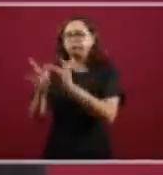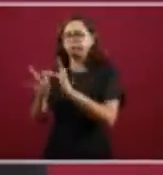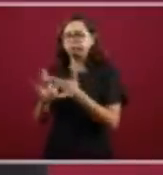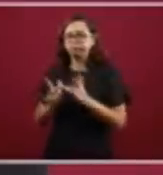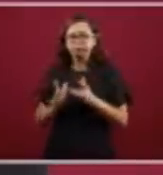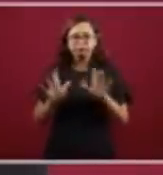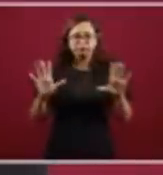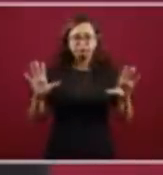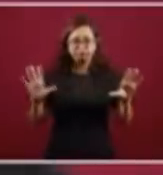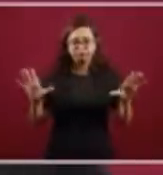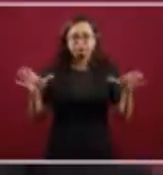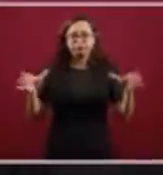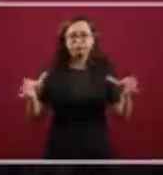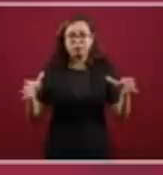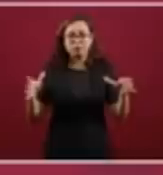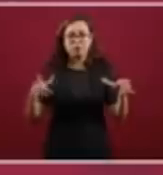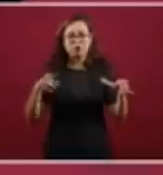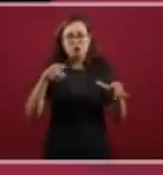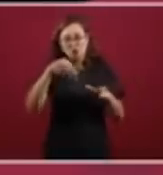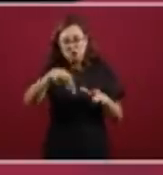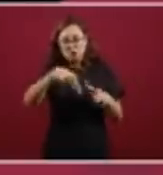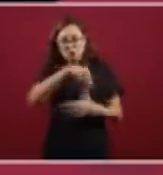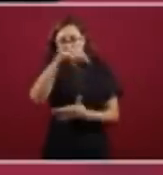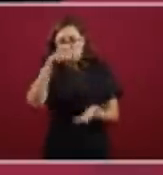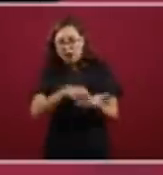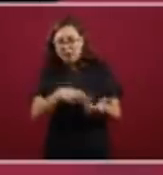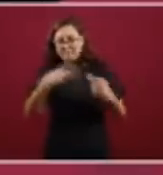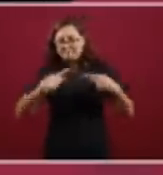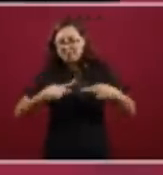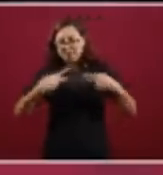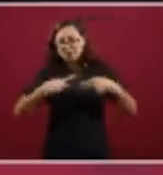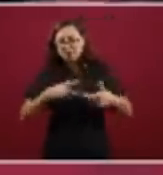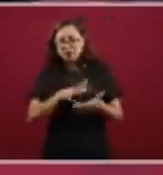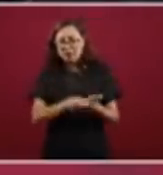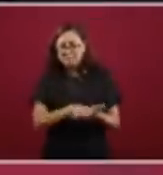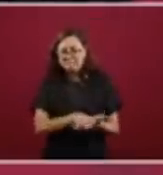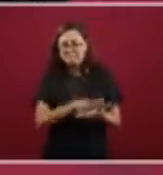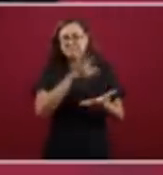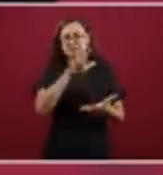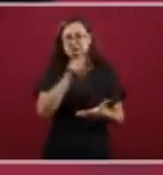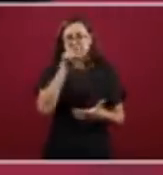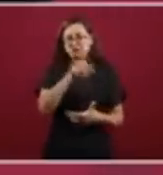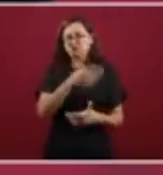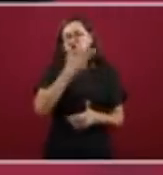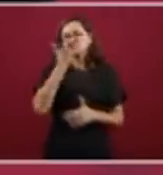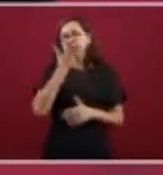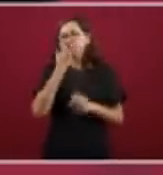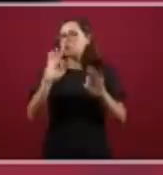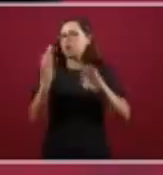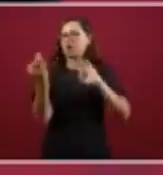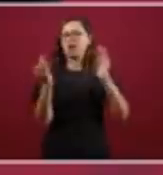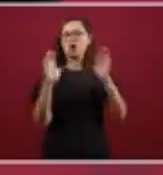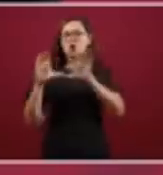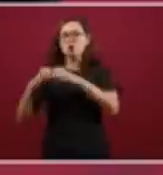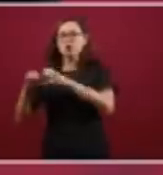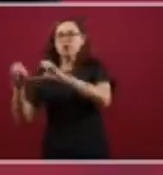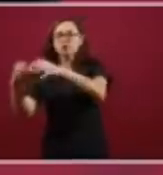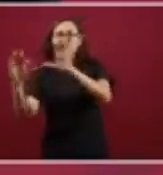que por lo general tiene más población y a la cual acuden otras